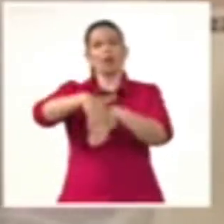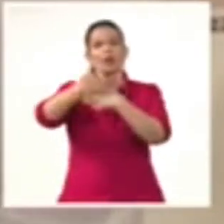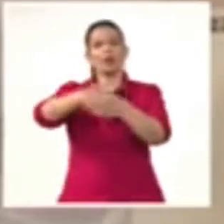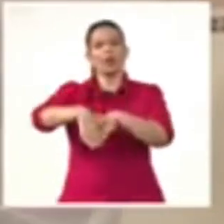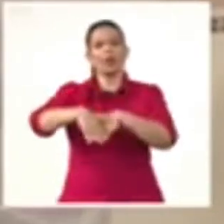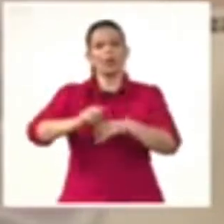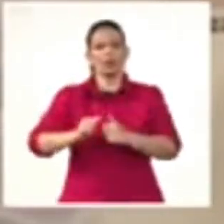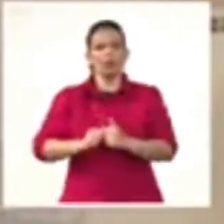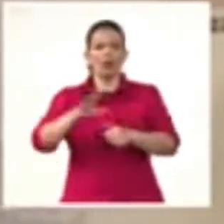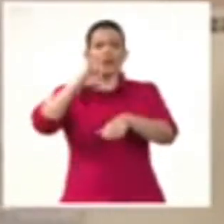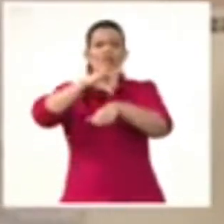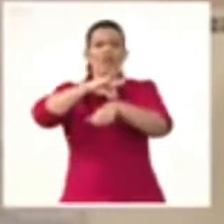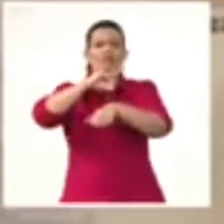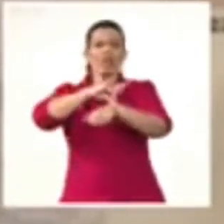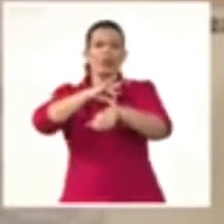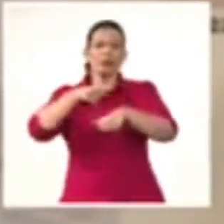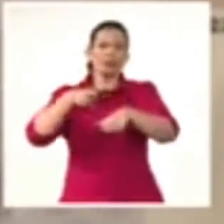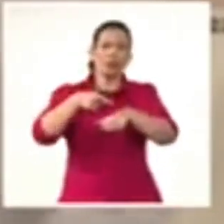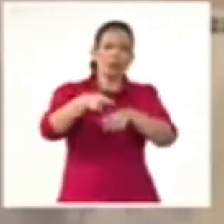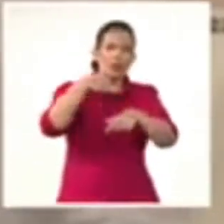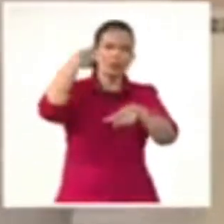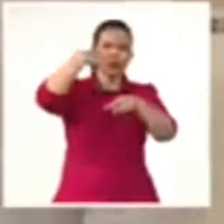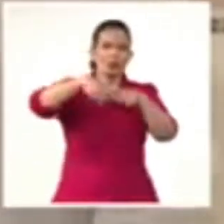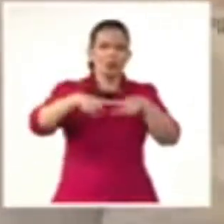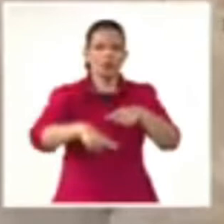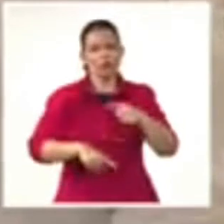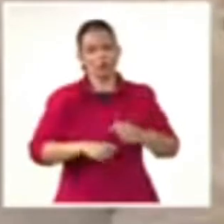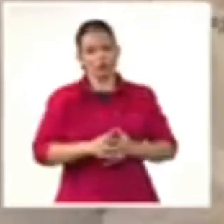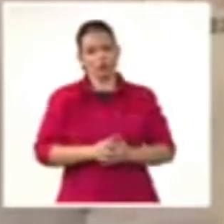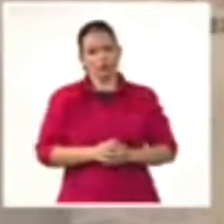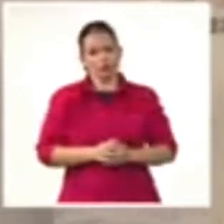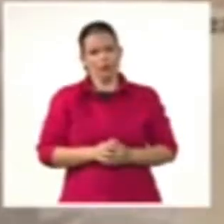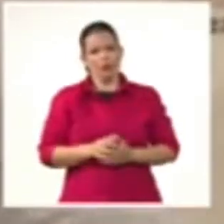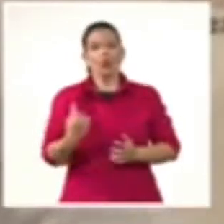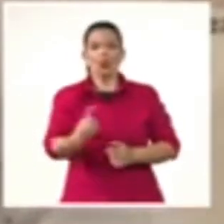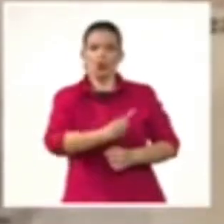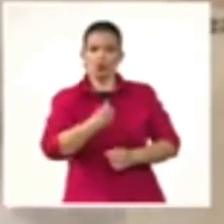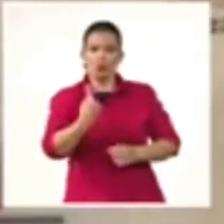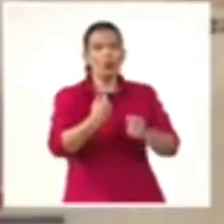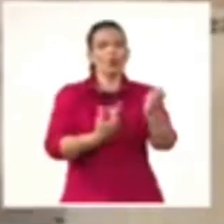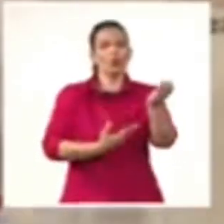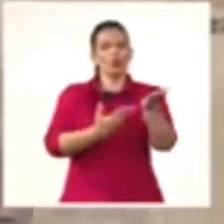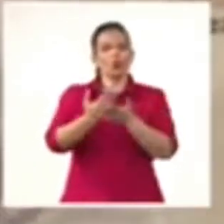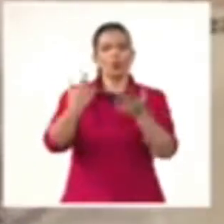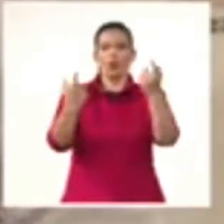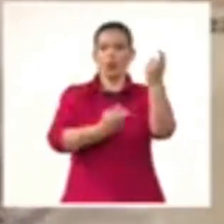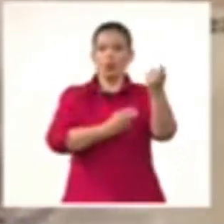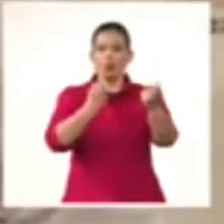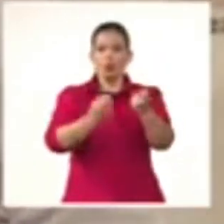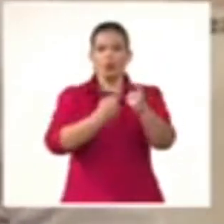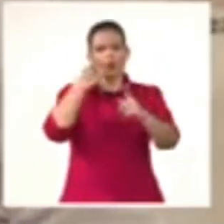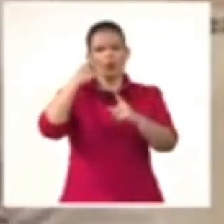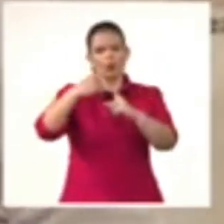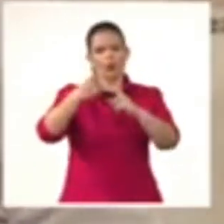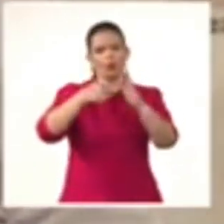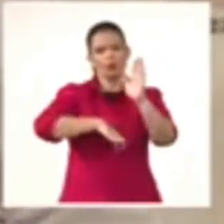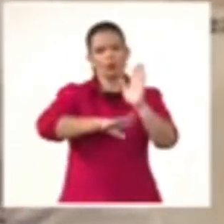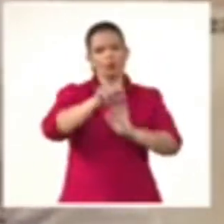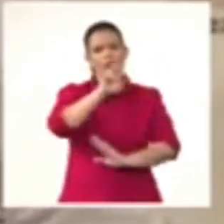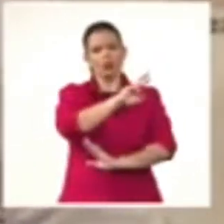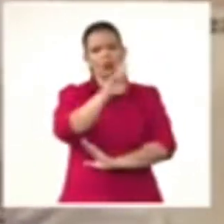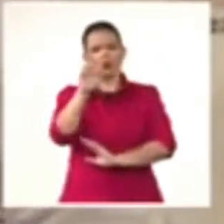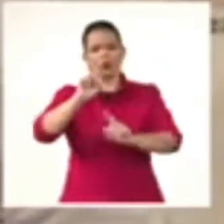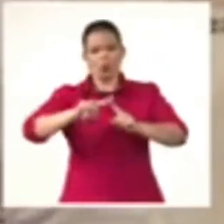por celebrar, y les garantizo que celebraremos, para exponer las razones por las que aquellos jóvenes que hoy son los